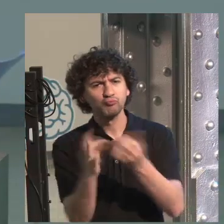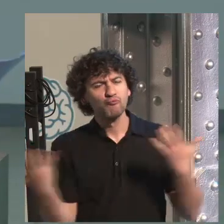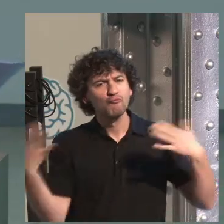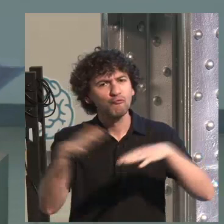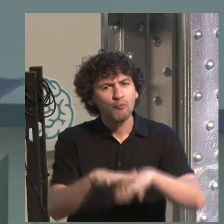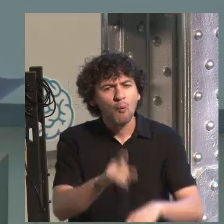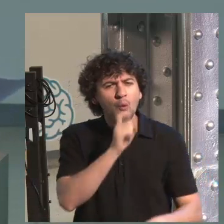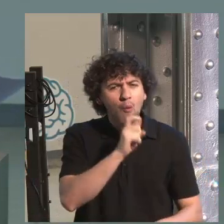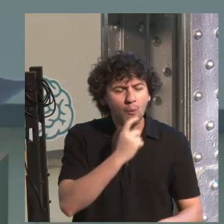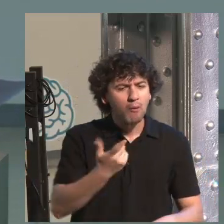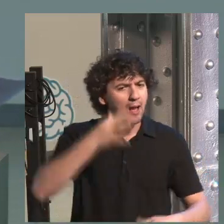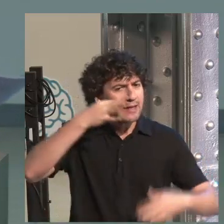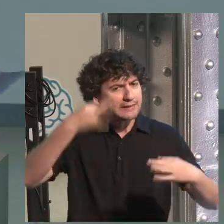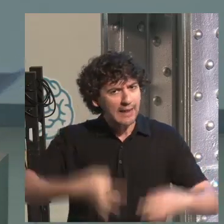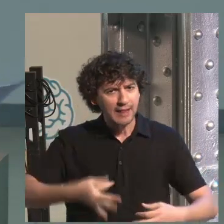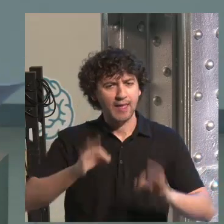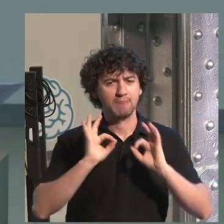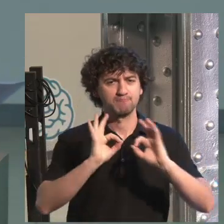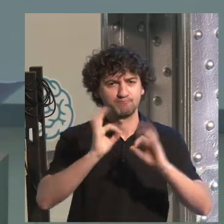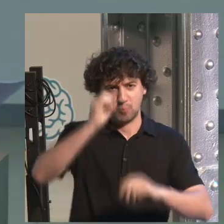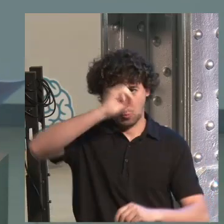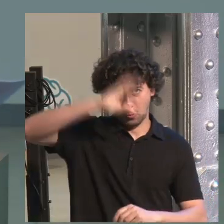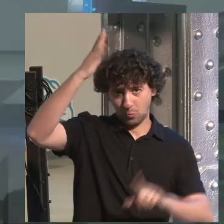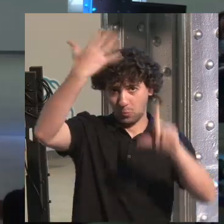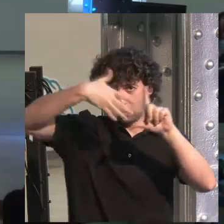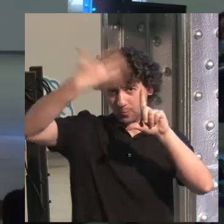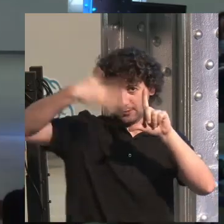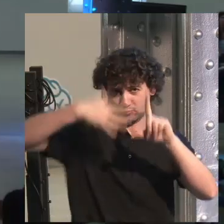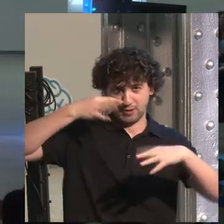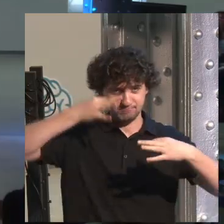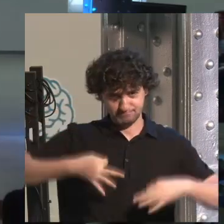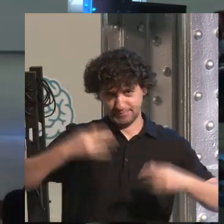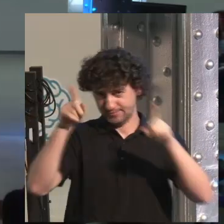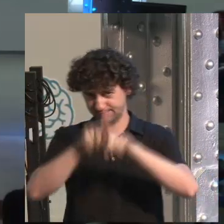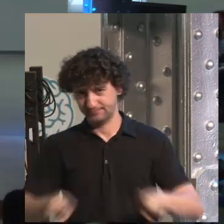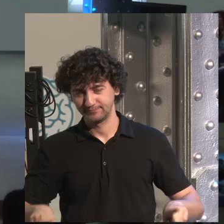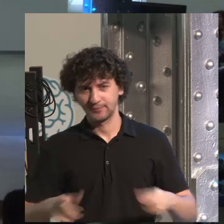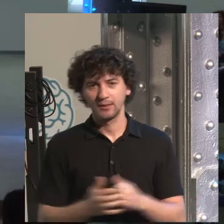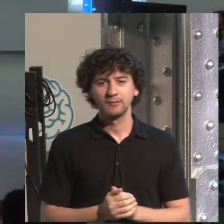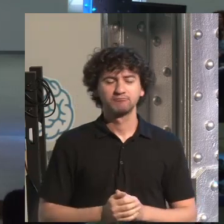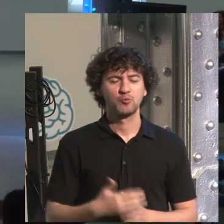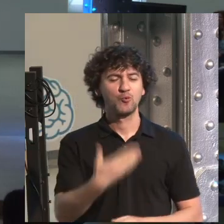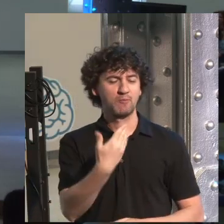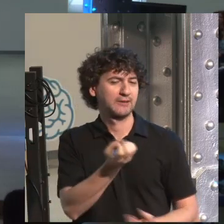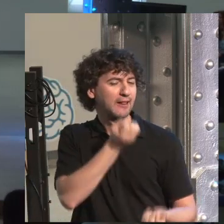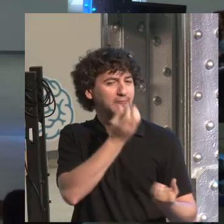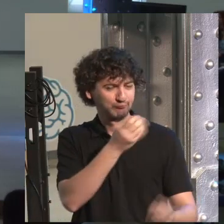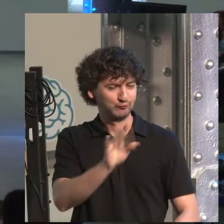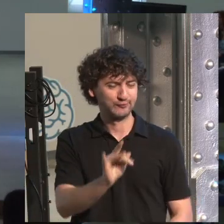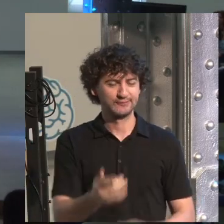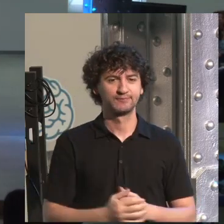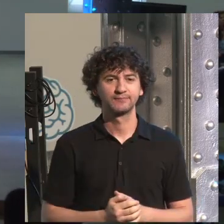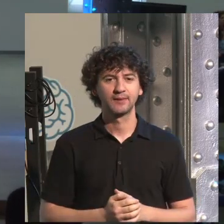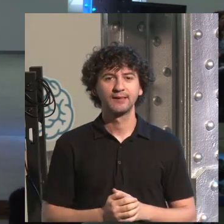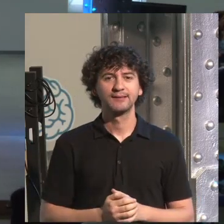aproximación a la realidad virtual. Dices que no hablas de la realidad virtual, pero bueno, menudo disgusto. Nuria, algo tienes